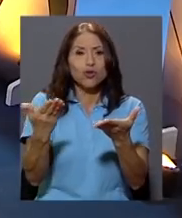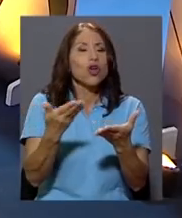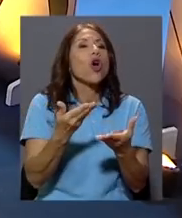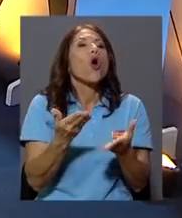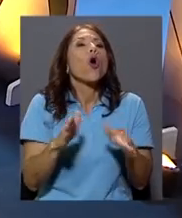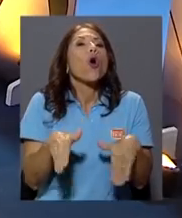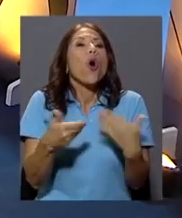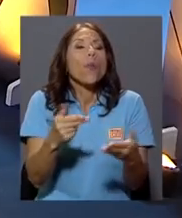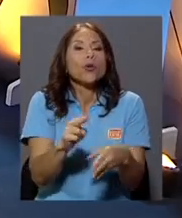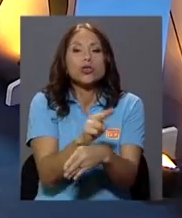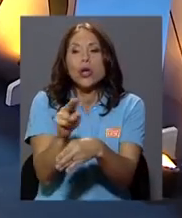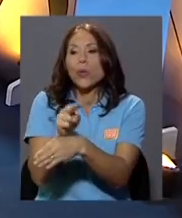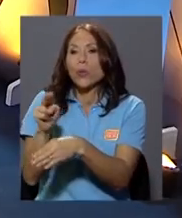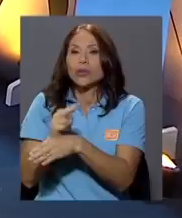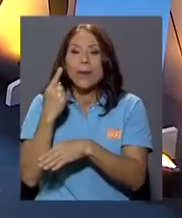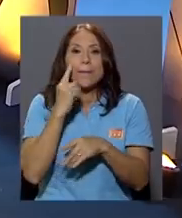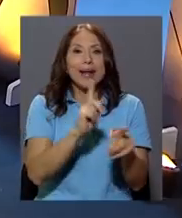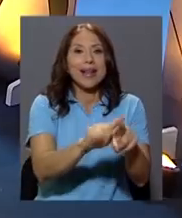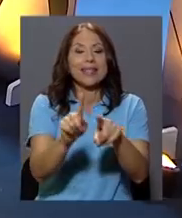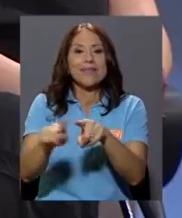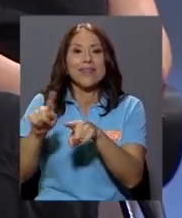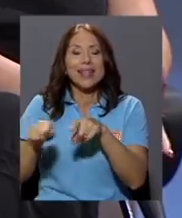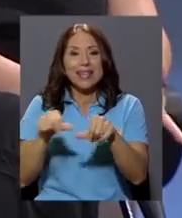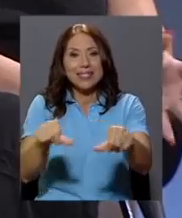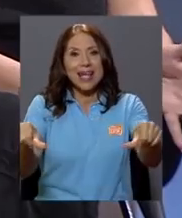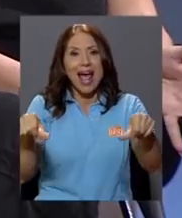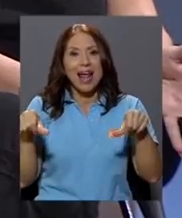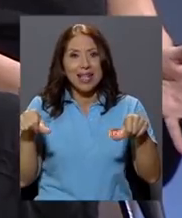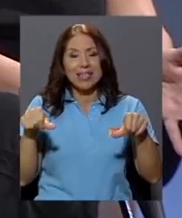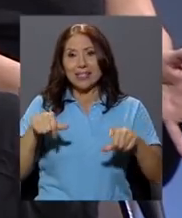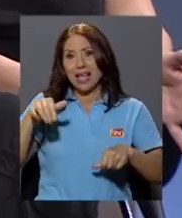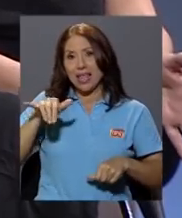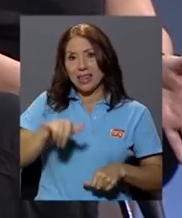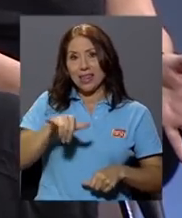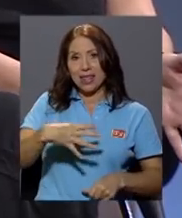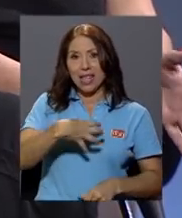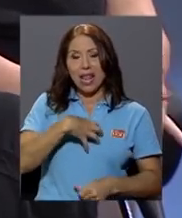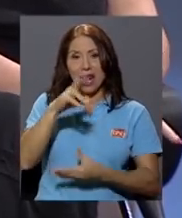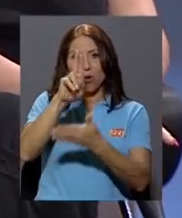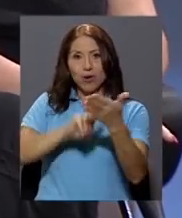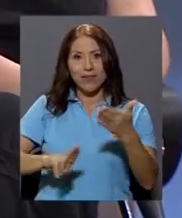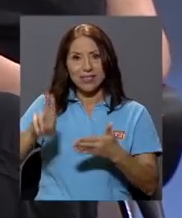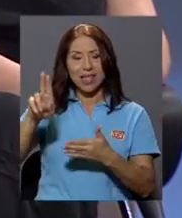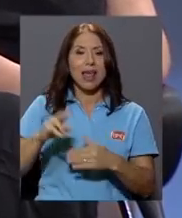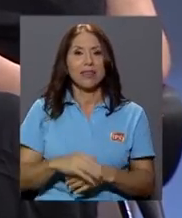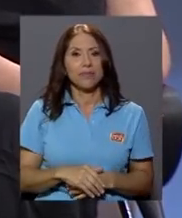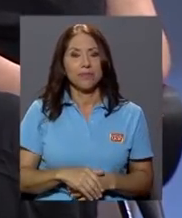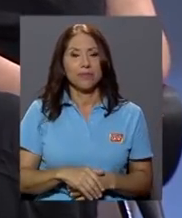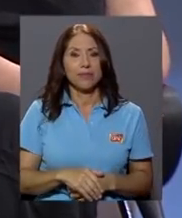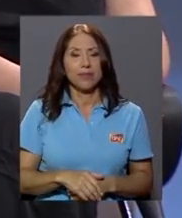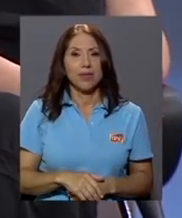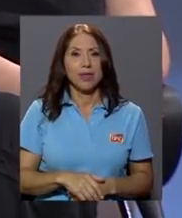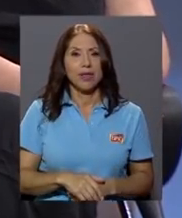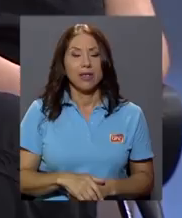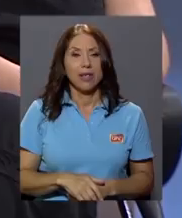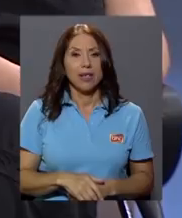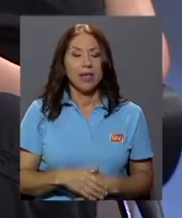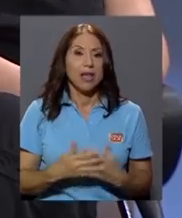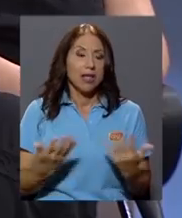diferentes áreas de la universidad. En ese sentido,